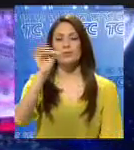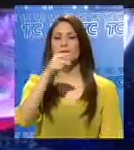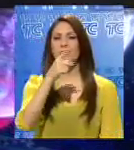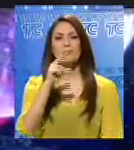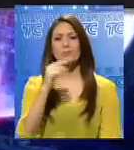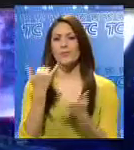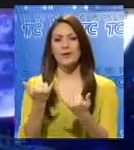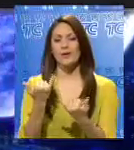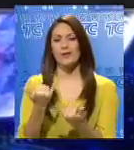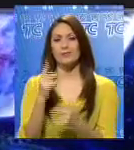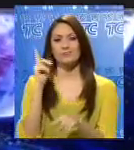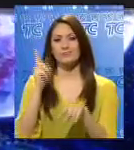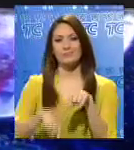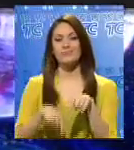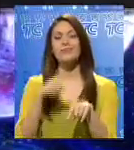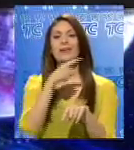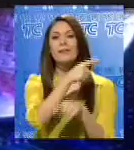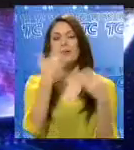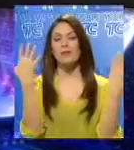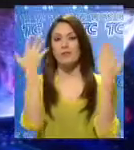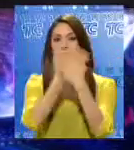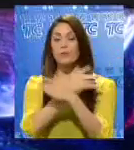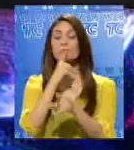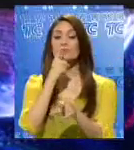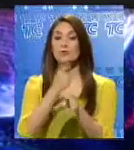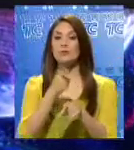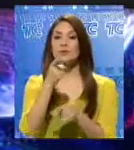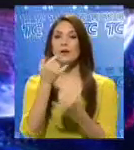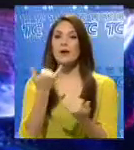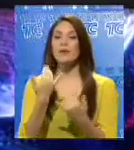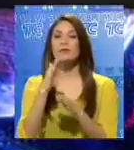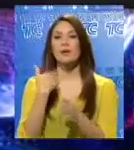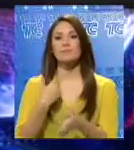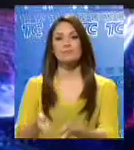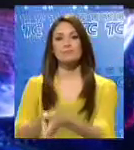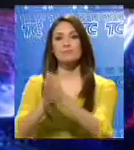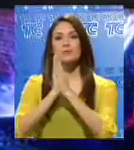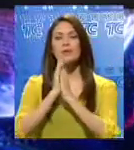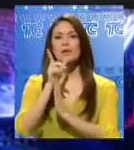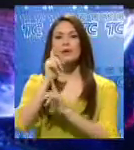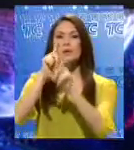actual ni vigente. Por este motivo, esta cartera de Estado ya ha solicitado a la